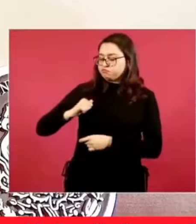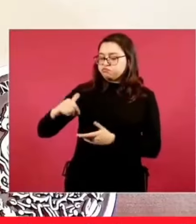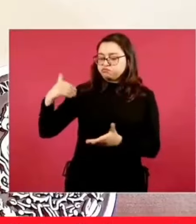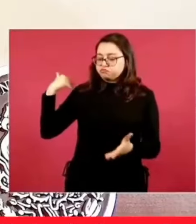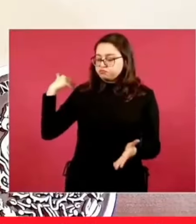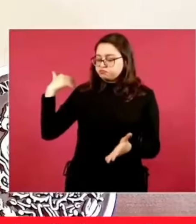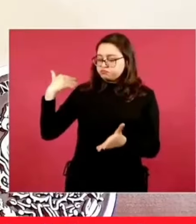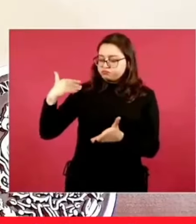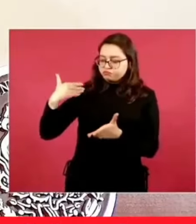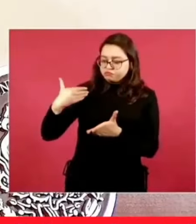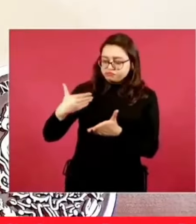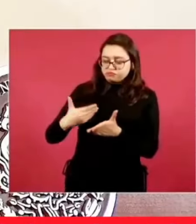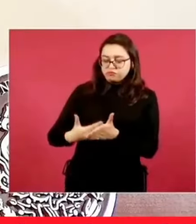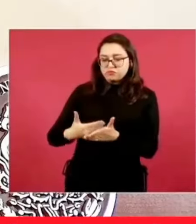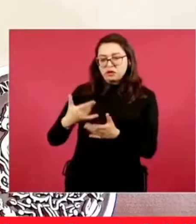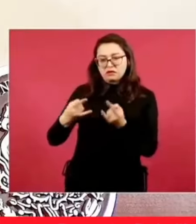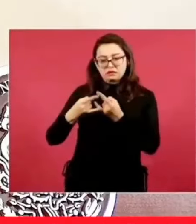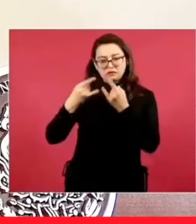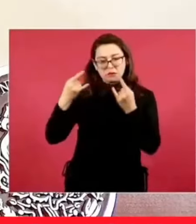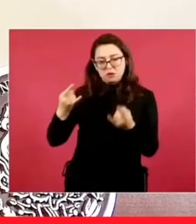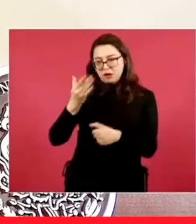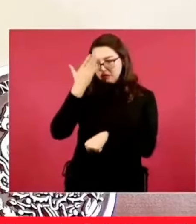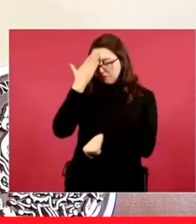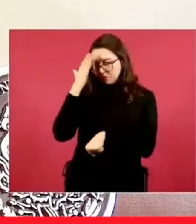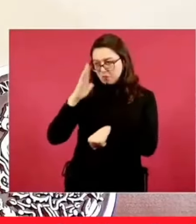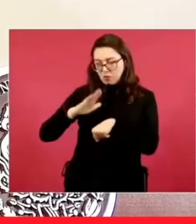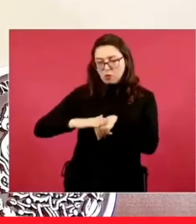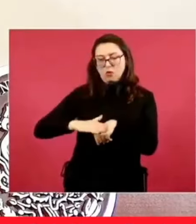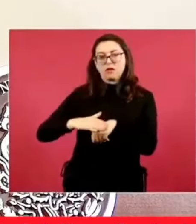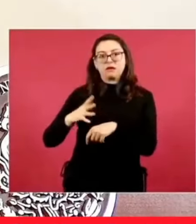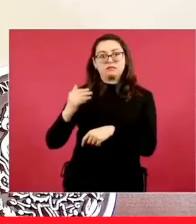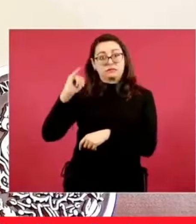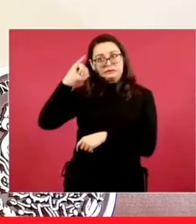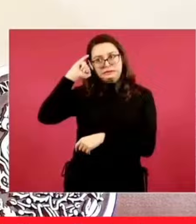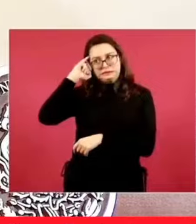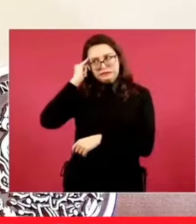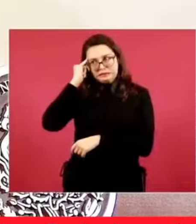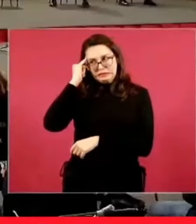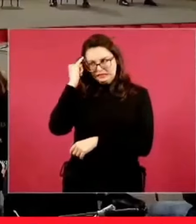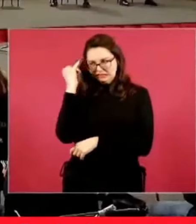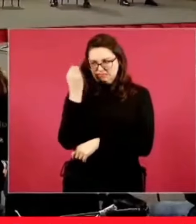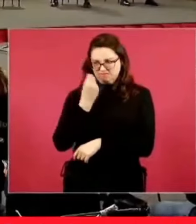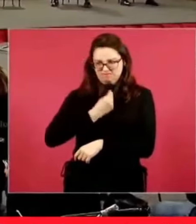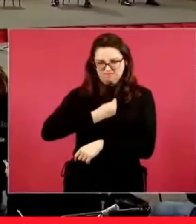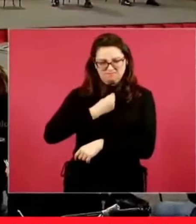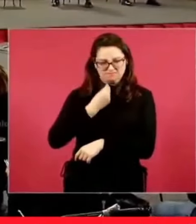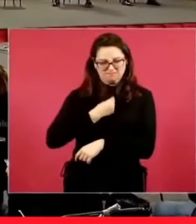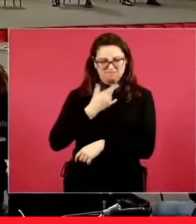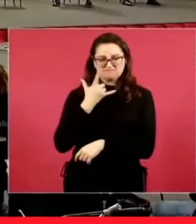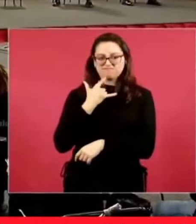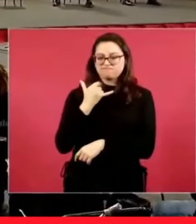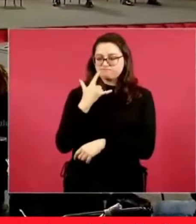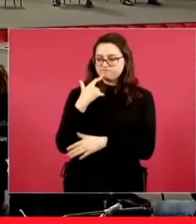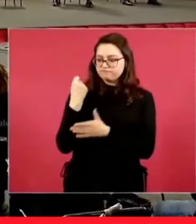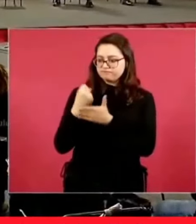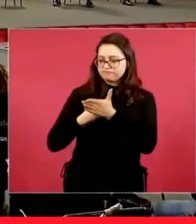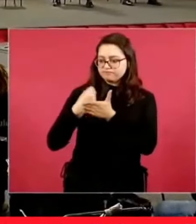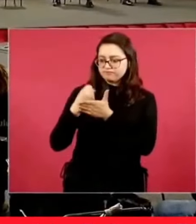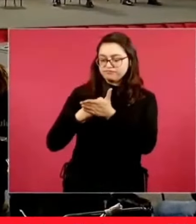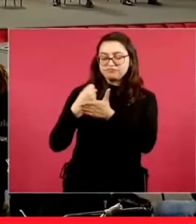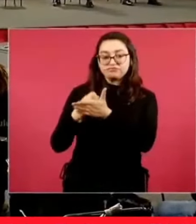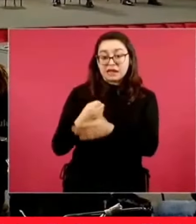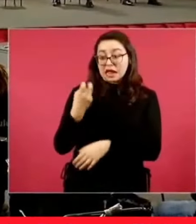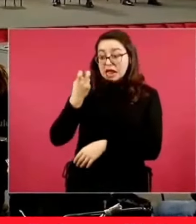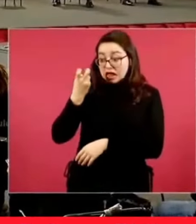y la resistencia de nuestros pueblos originarios también es una tarea estratégica que coadyuva a